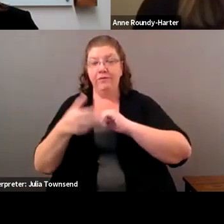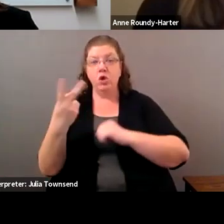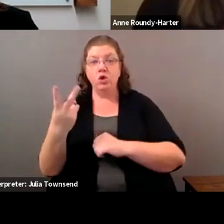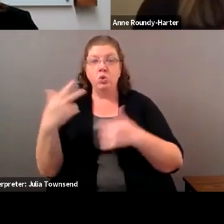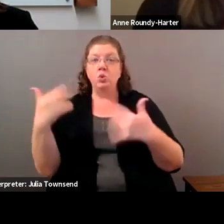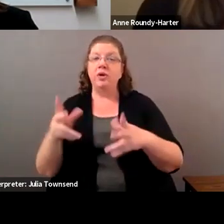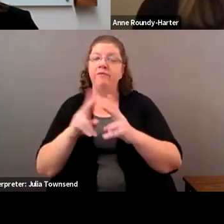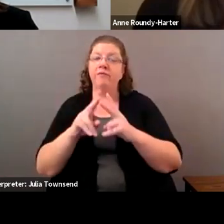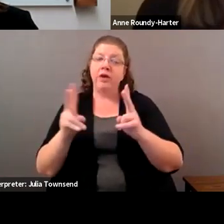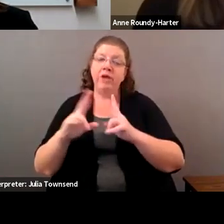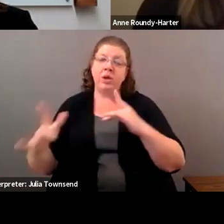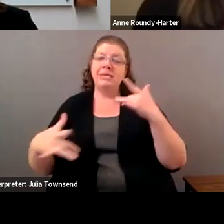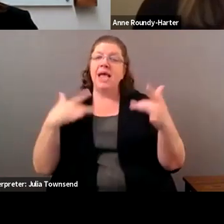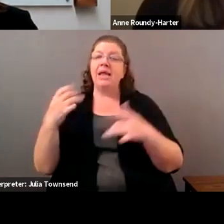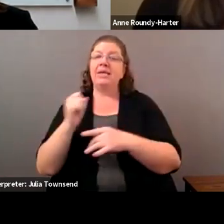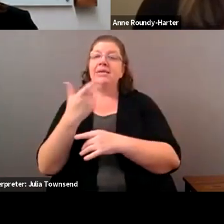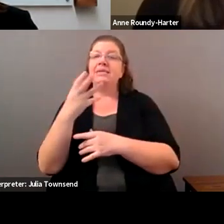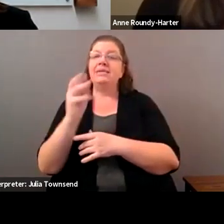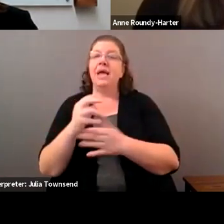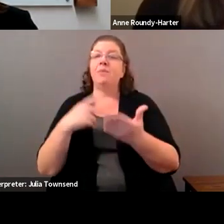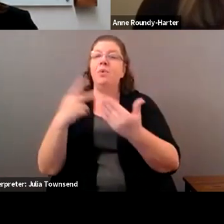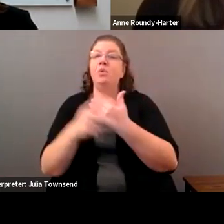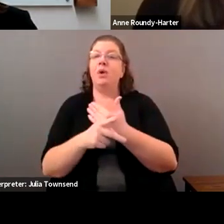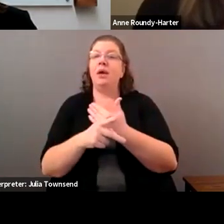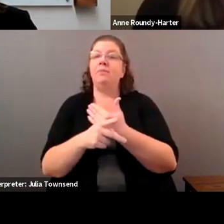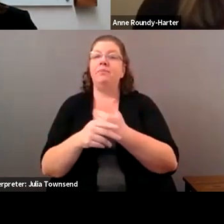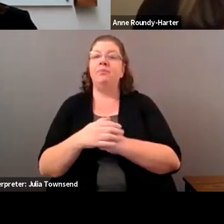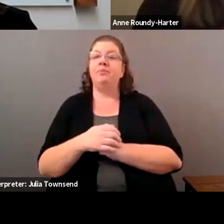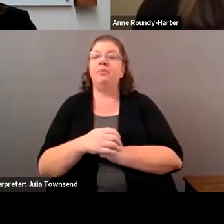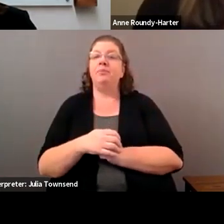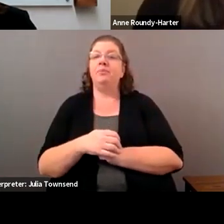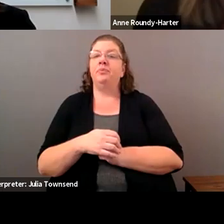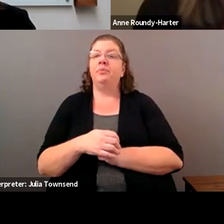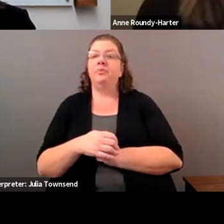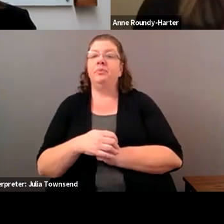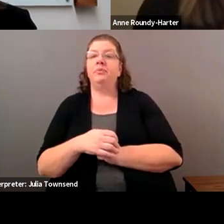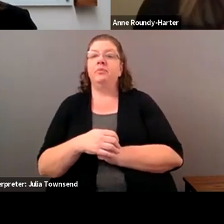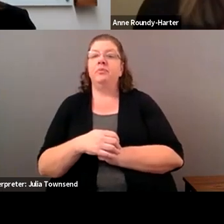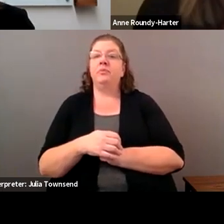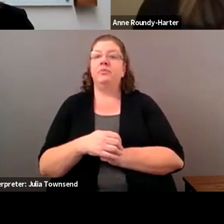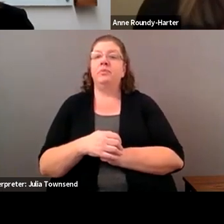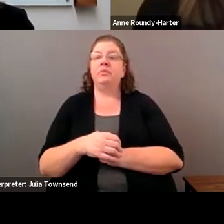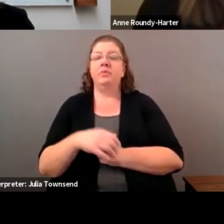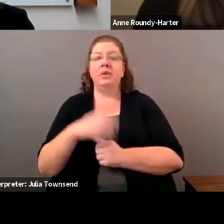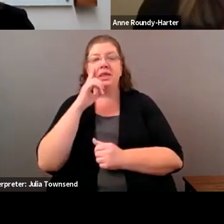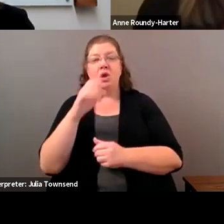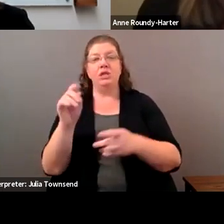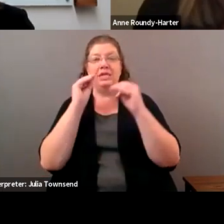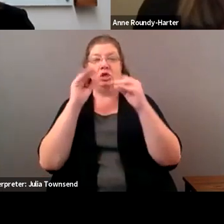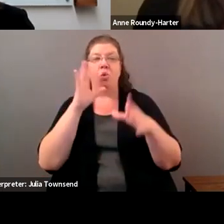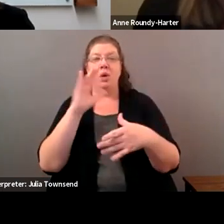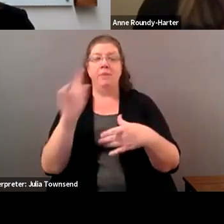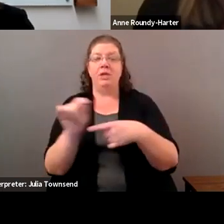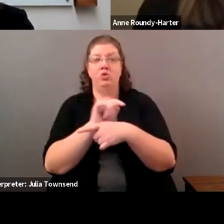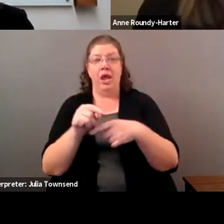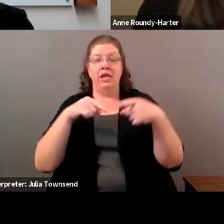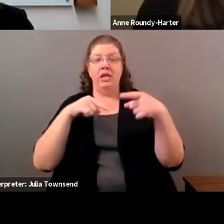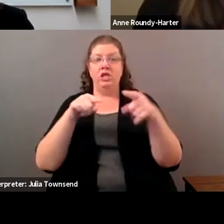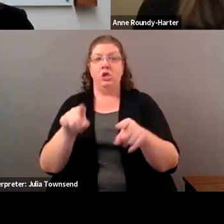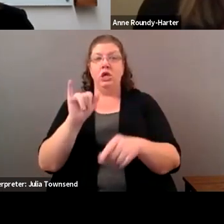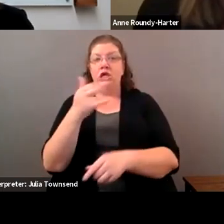muy emocionantes proyectos del tema para cuarto y quinto grado y los maestros se les va a capacitar durante la